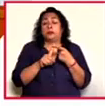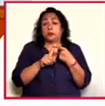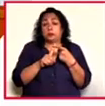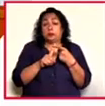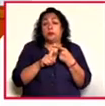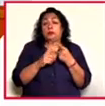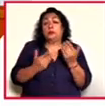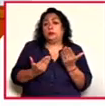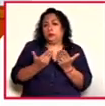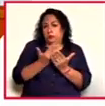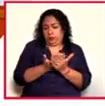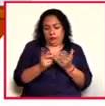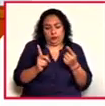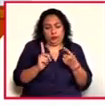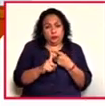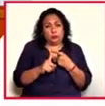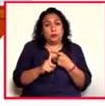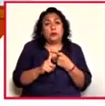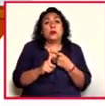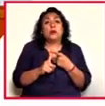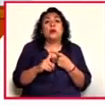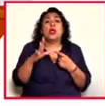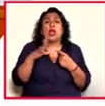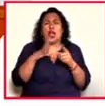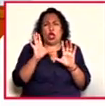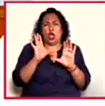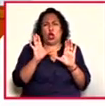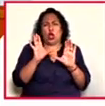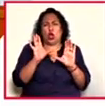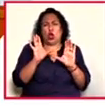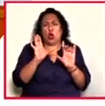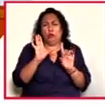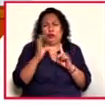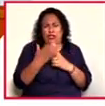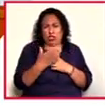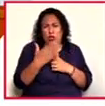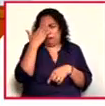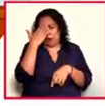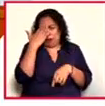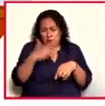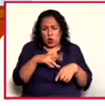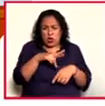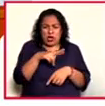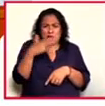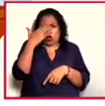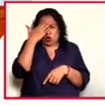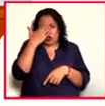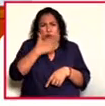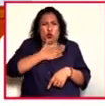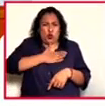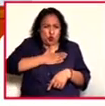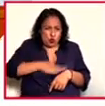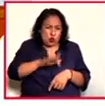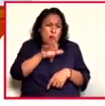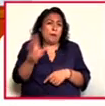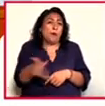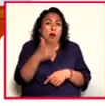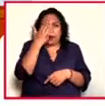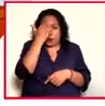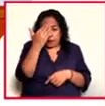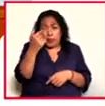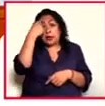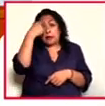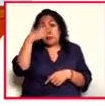1. Se creó una comisión de memoria, reconocimiento y justicia del pueblo maya. Para que se honre